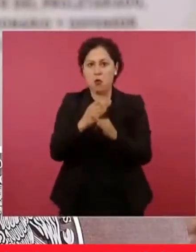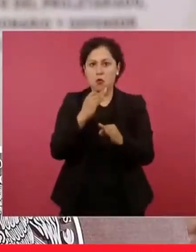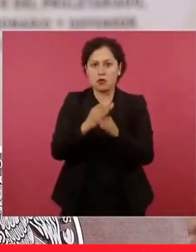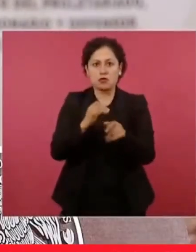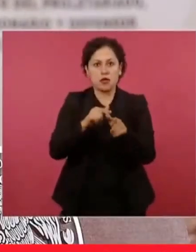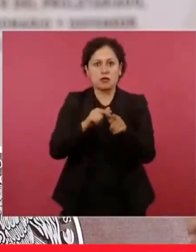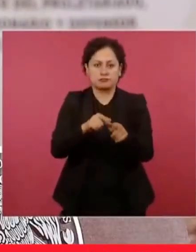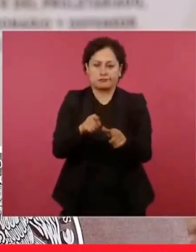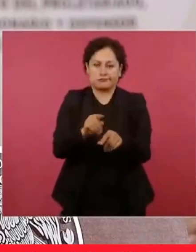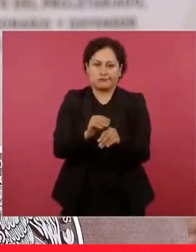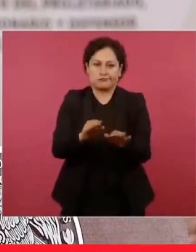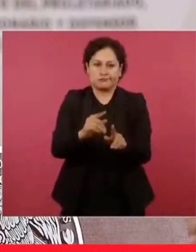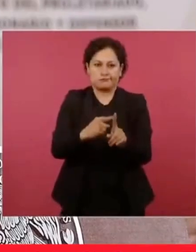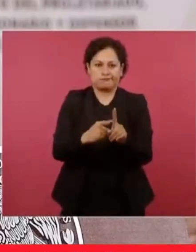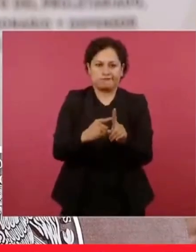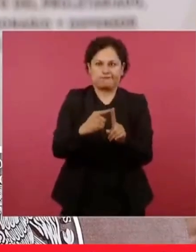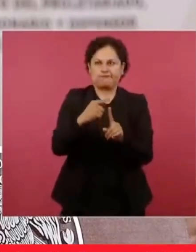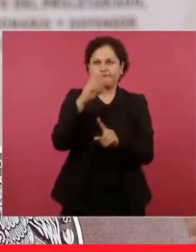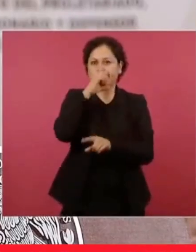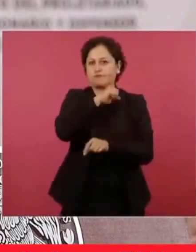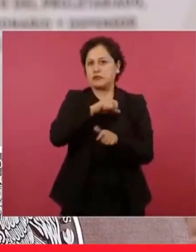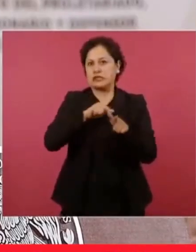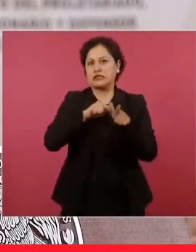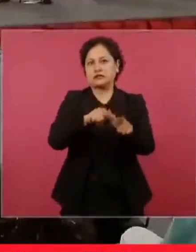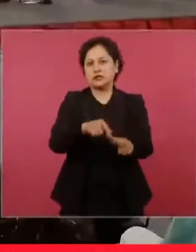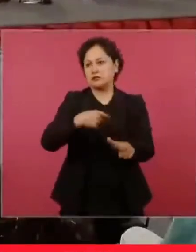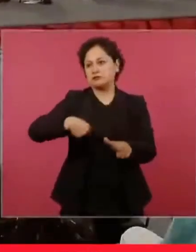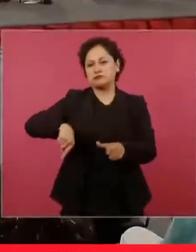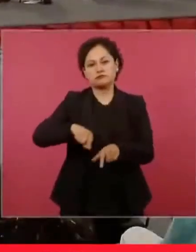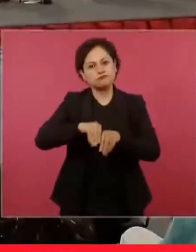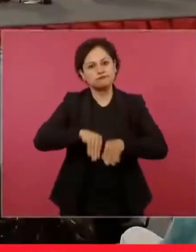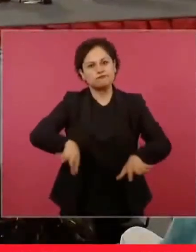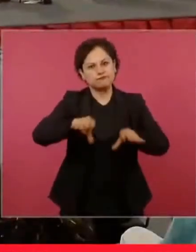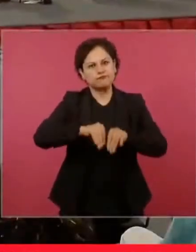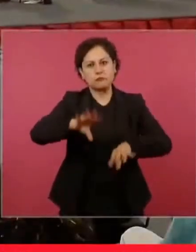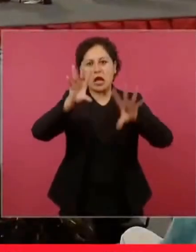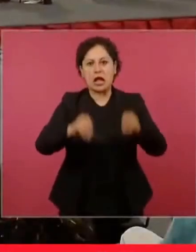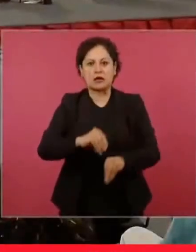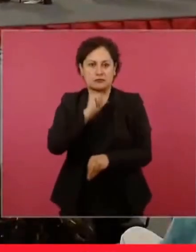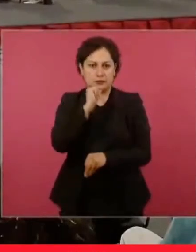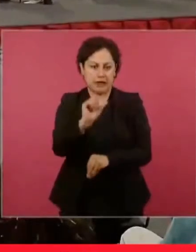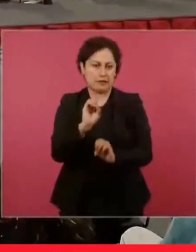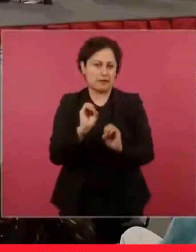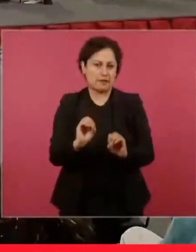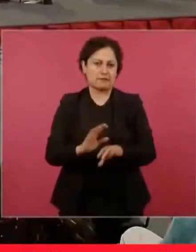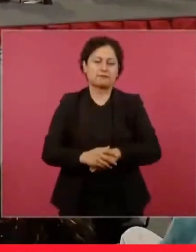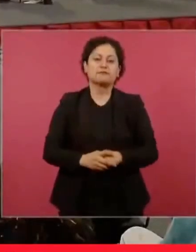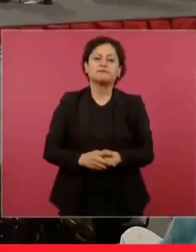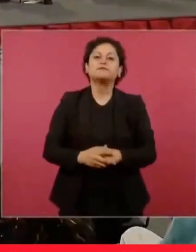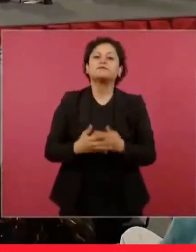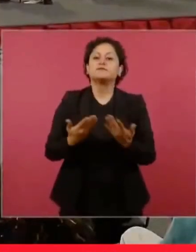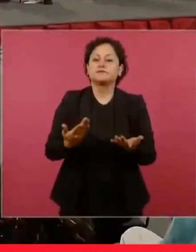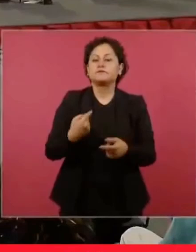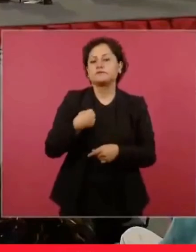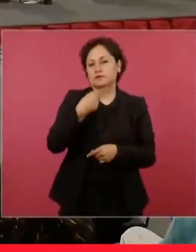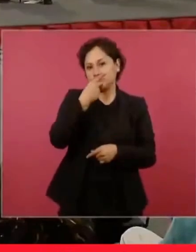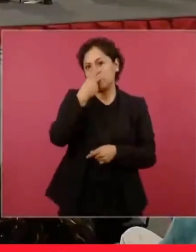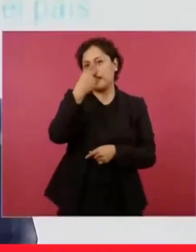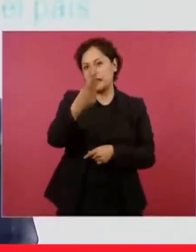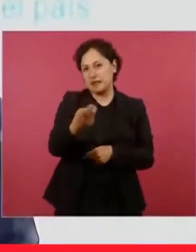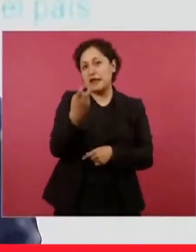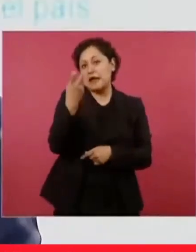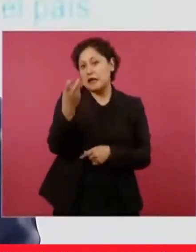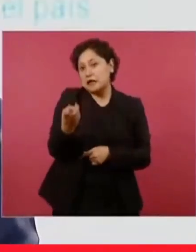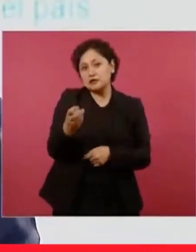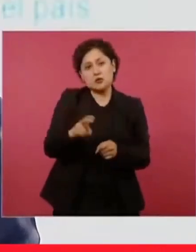las altas temperaturas. Queremos destacar también que de forma permanente, y esta es una actividad rutinaria, los